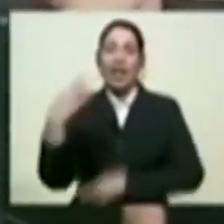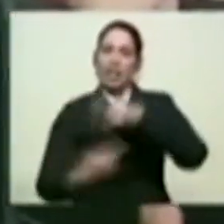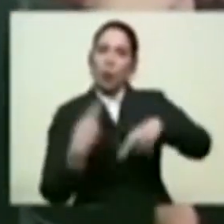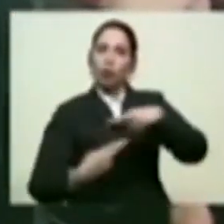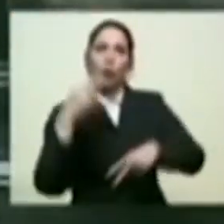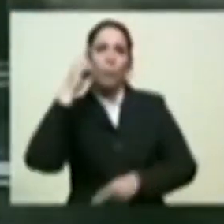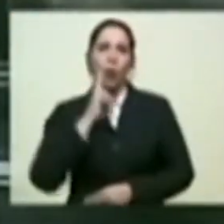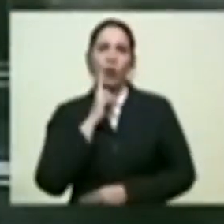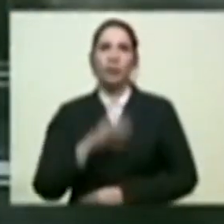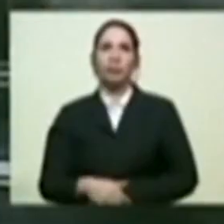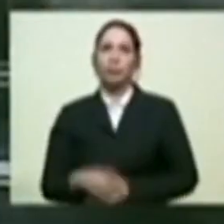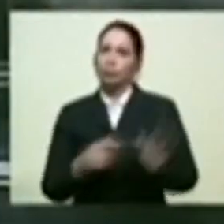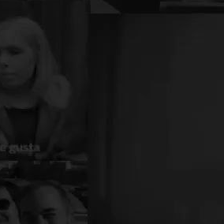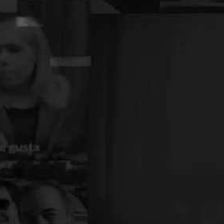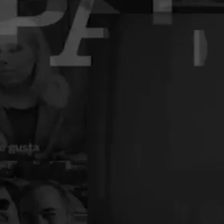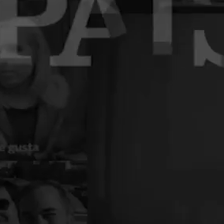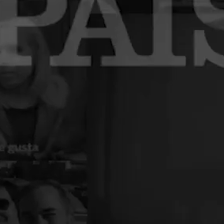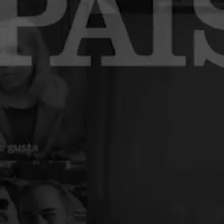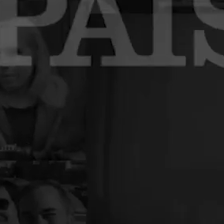bolivariana se hace cada vez fuerte